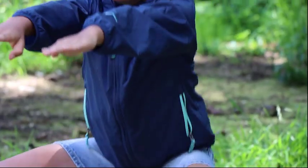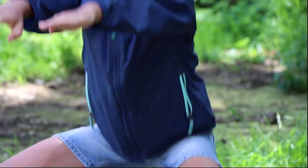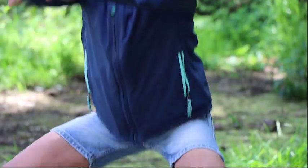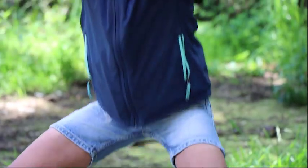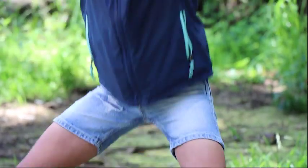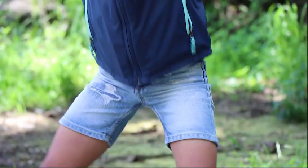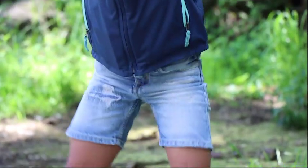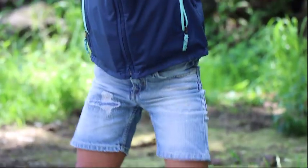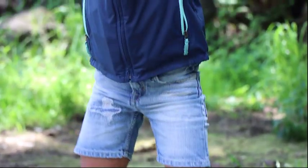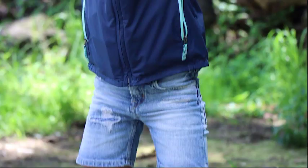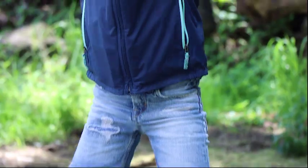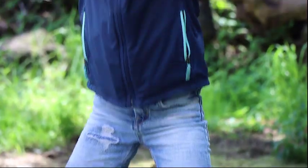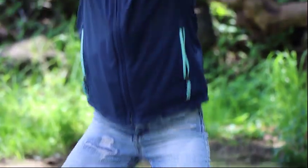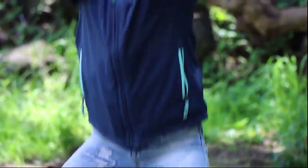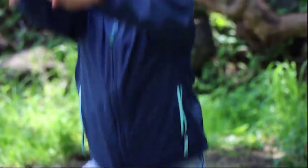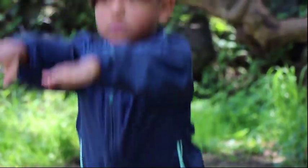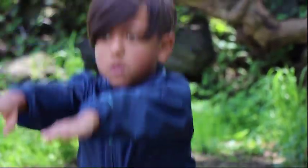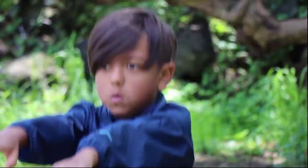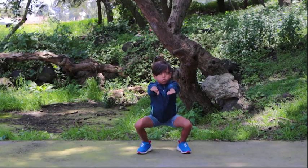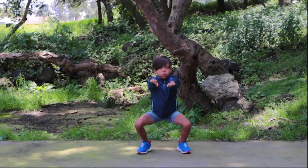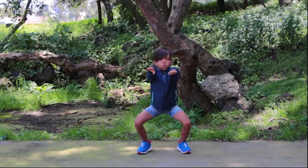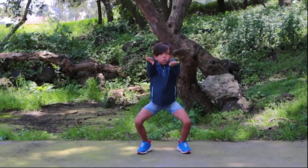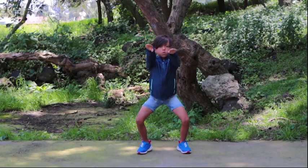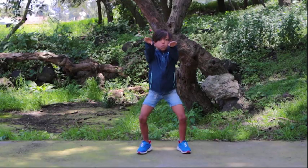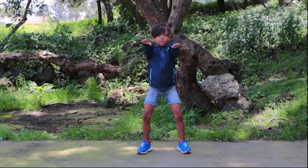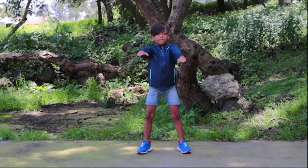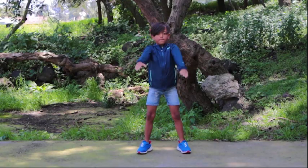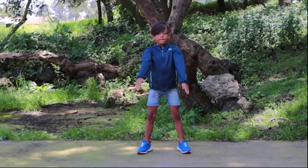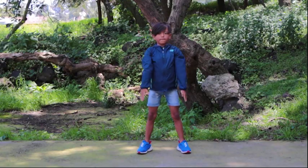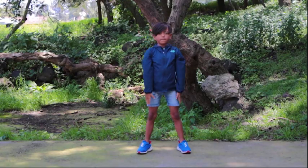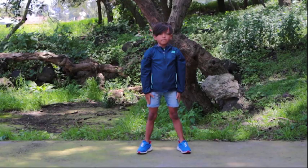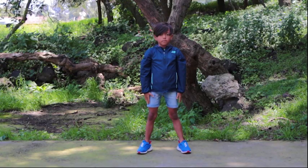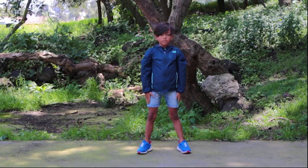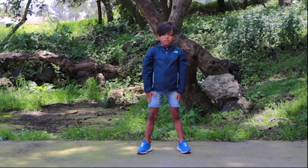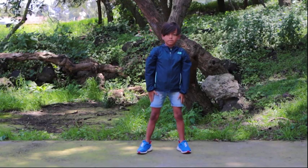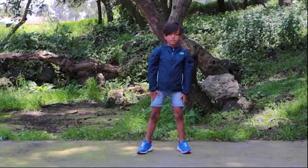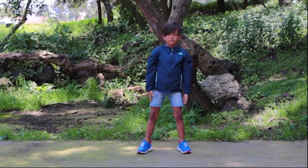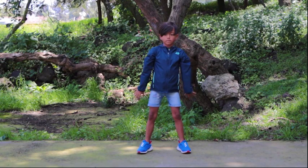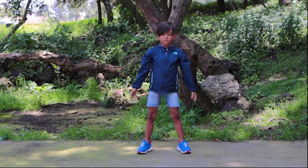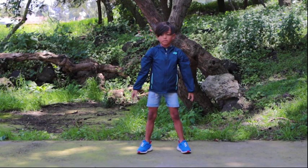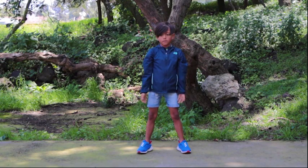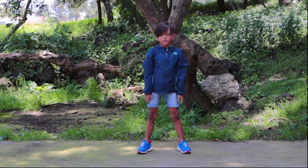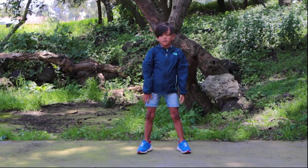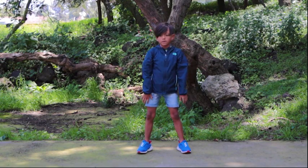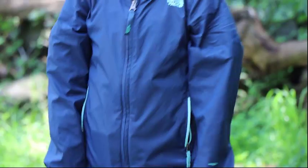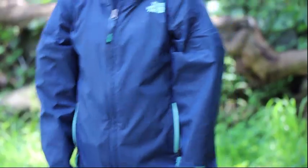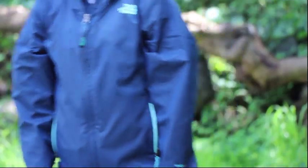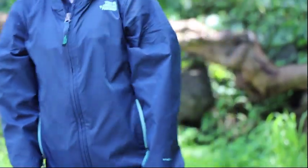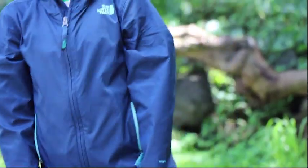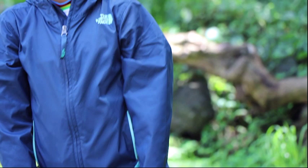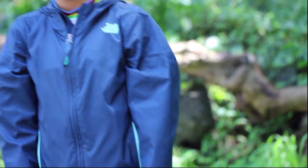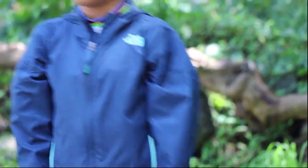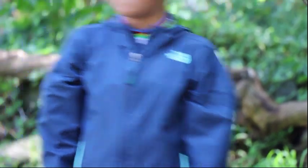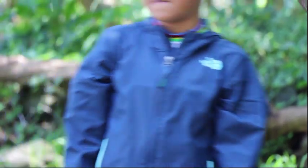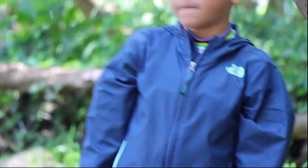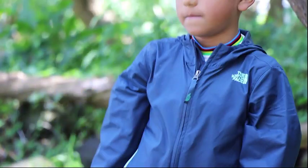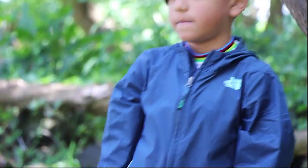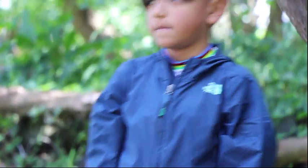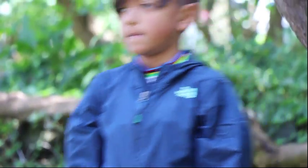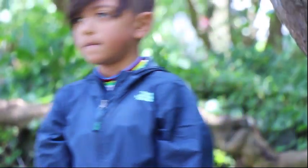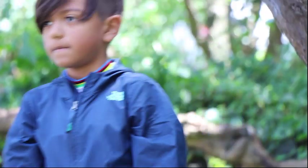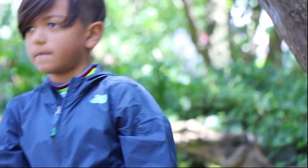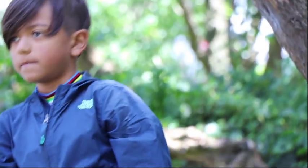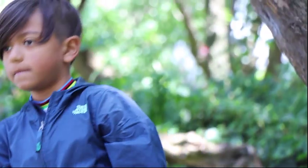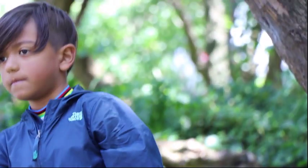Bien, una más. Bien, descansamos. Movemos nuestros piecitos, los pies. Movemos